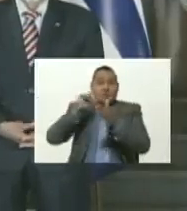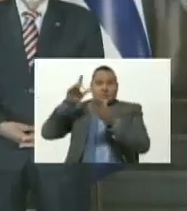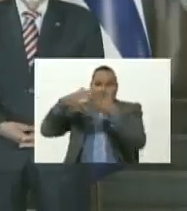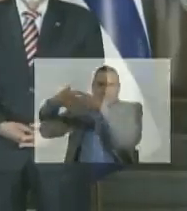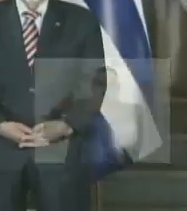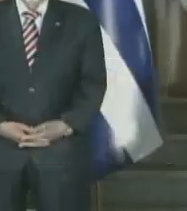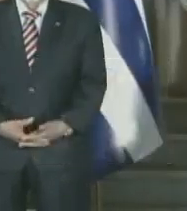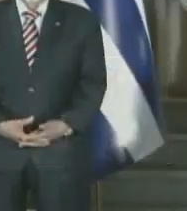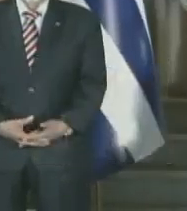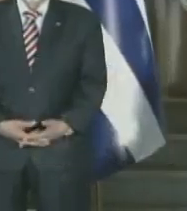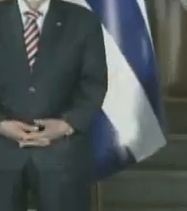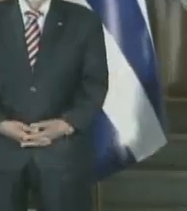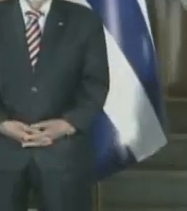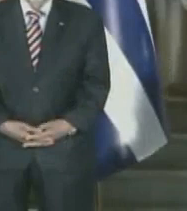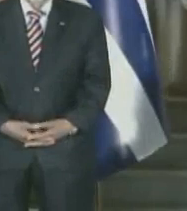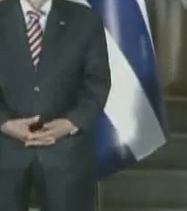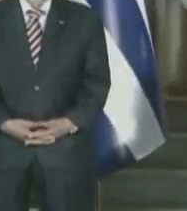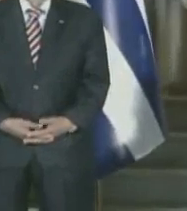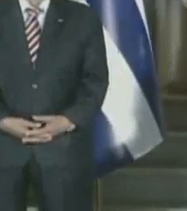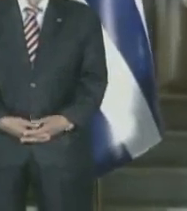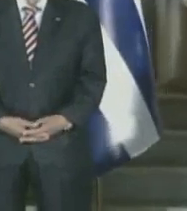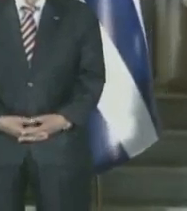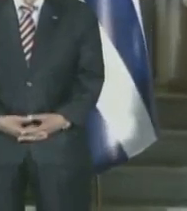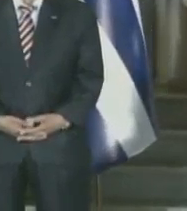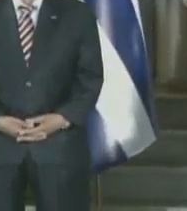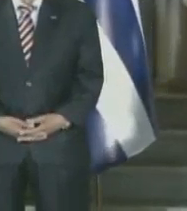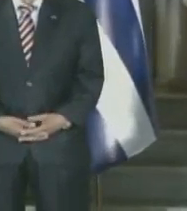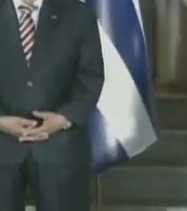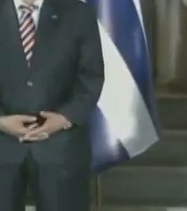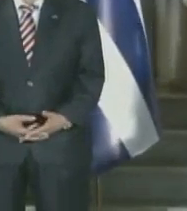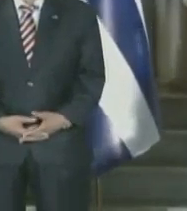norteamericano contra Cuba, contra Venezuela.